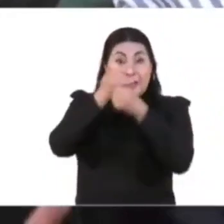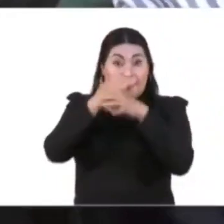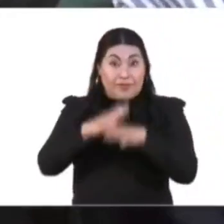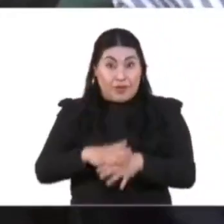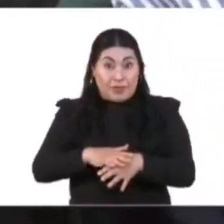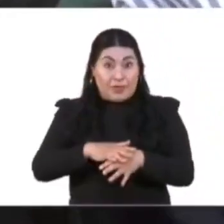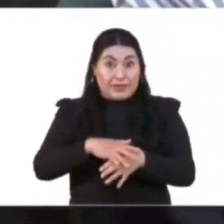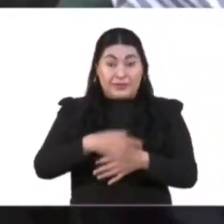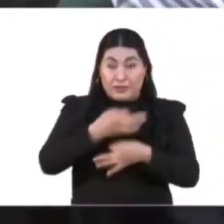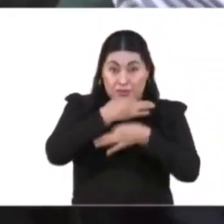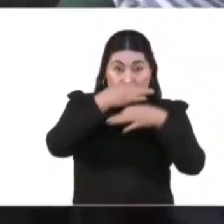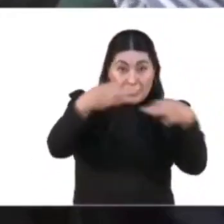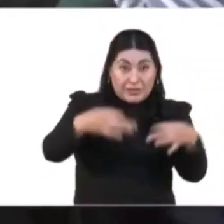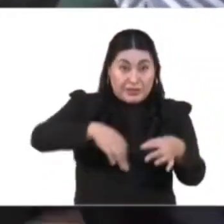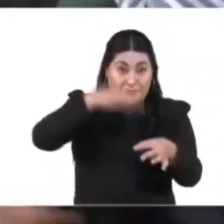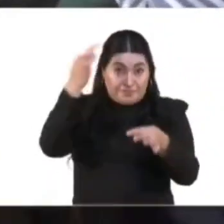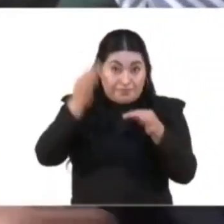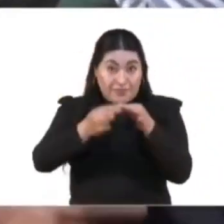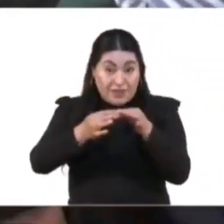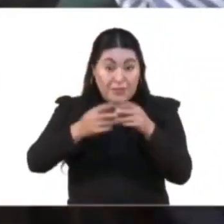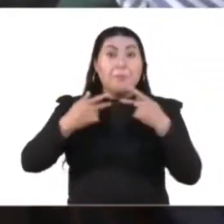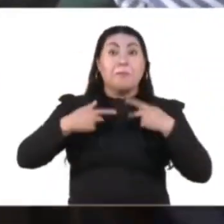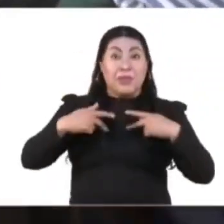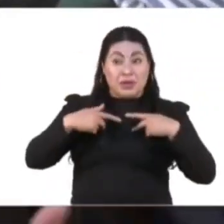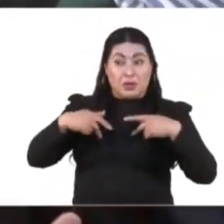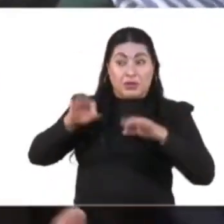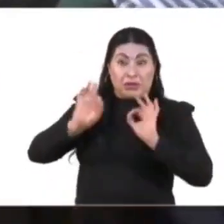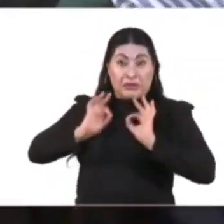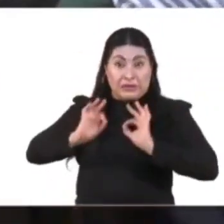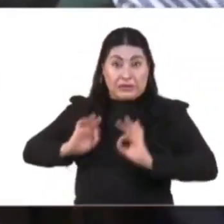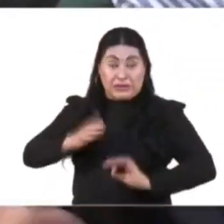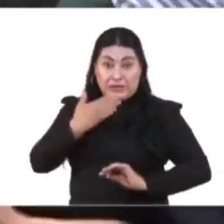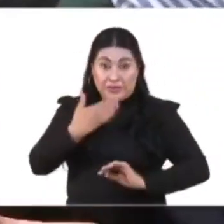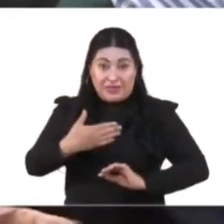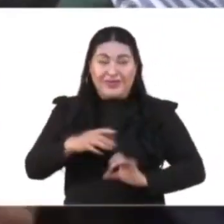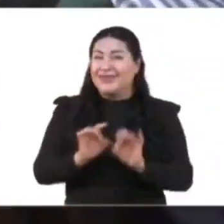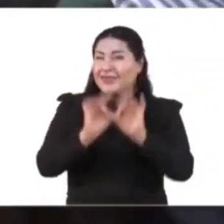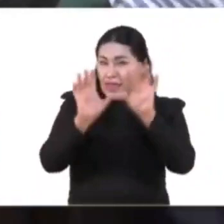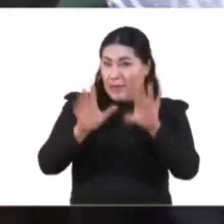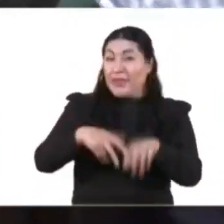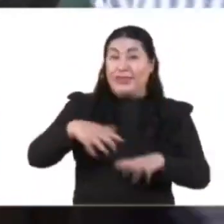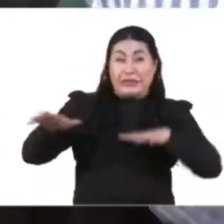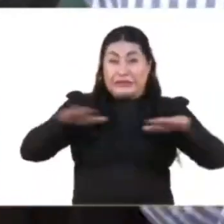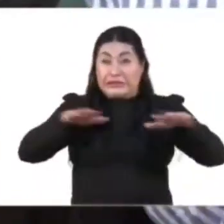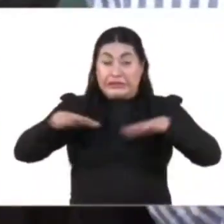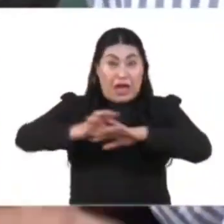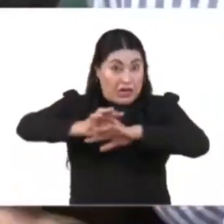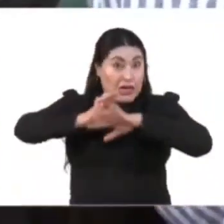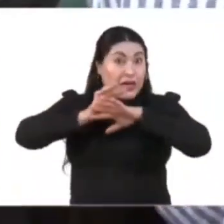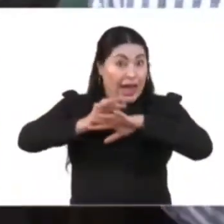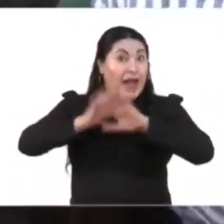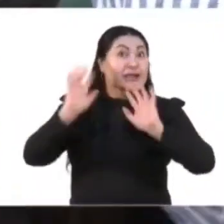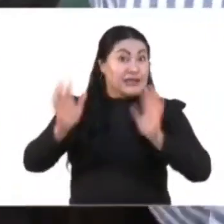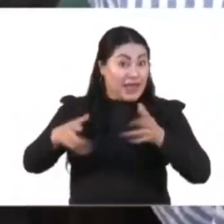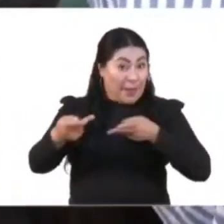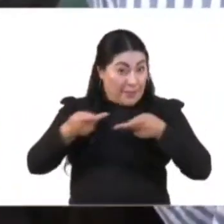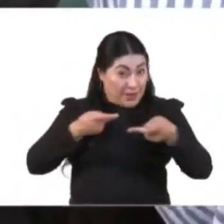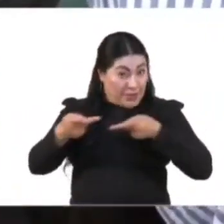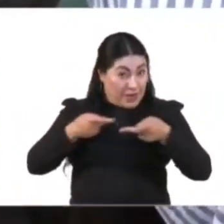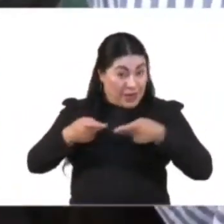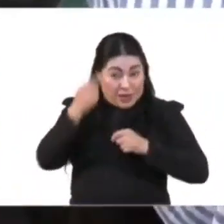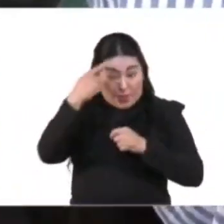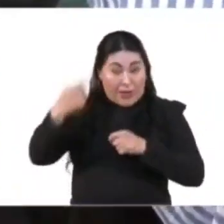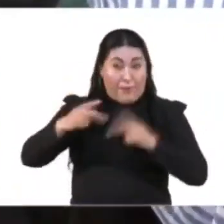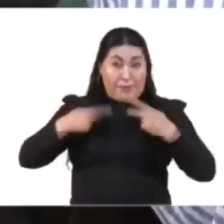ciudadanía que logró mantener la calma, y también nos hablaría de que en un evento real la gente también ya estaría un poco más preparada para reaccionar